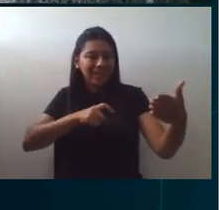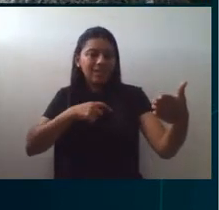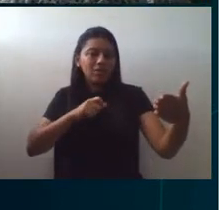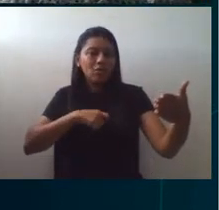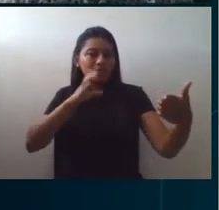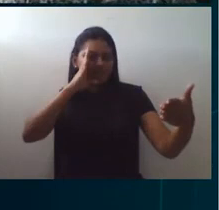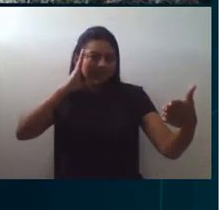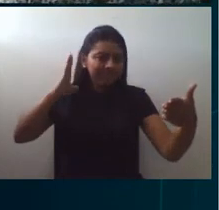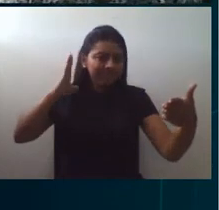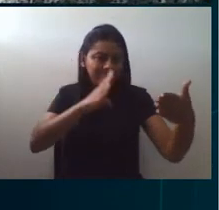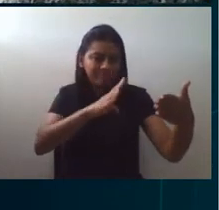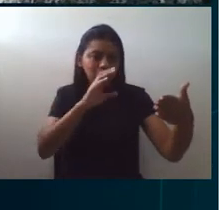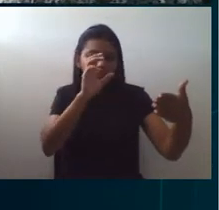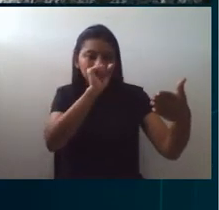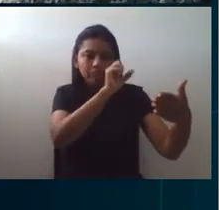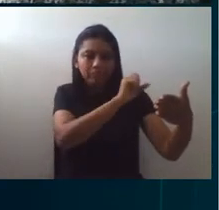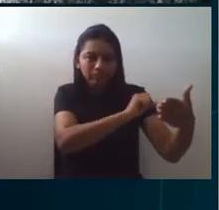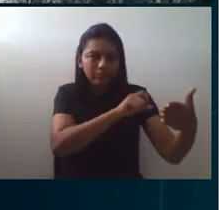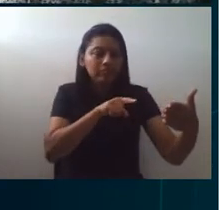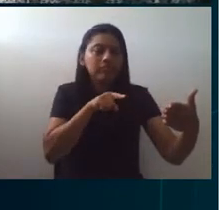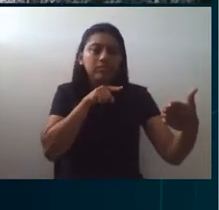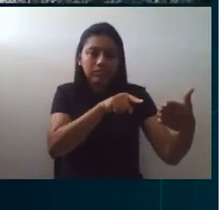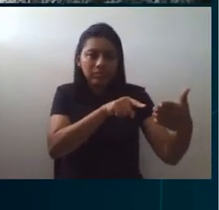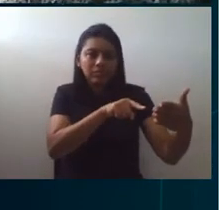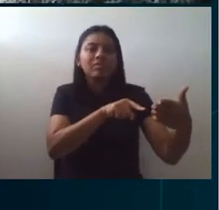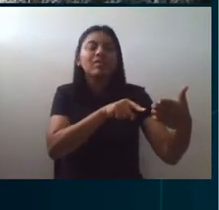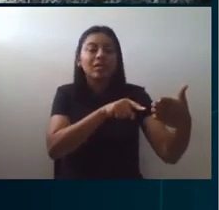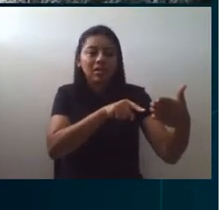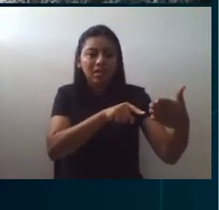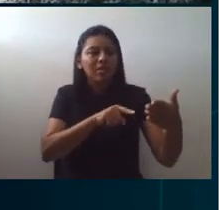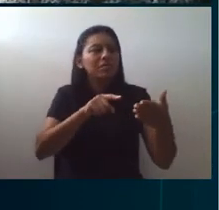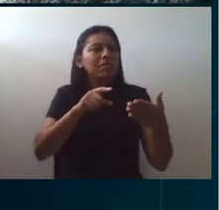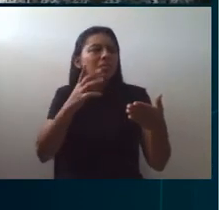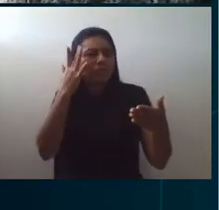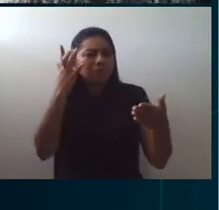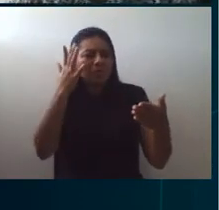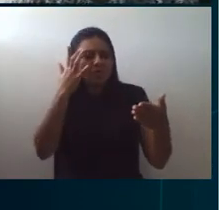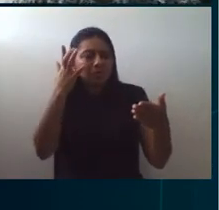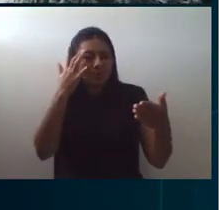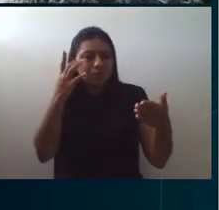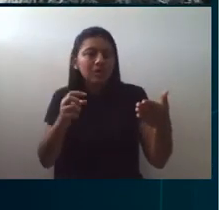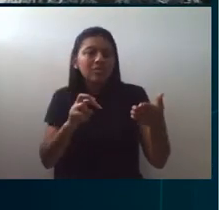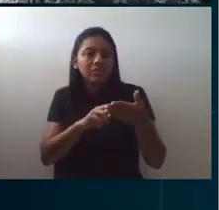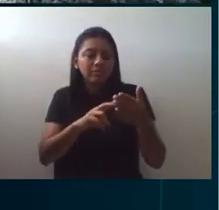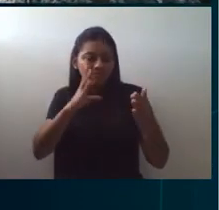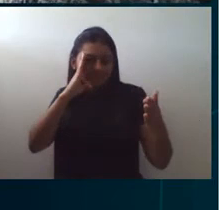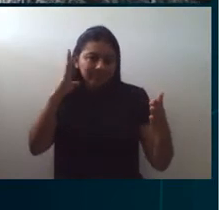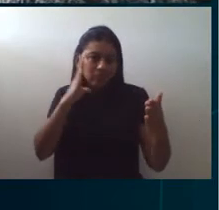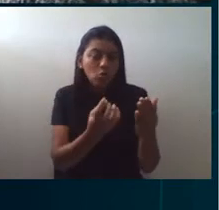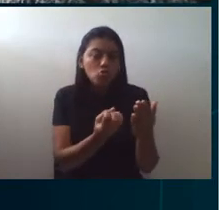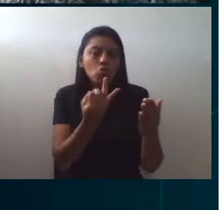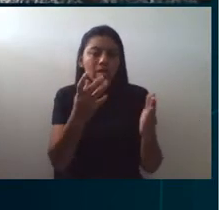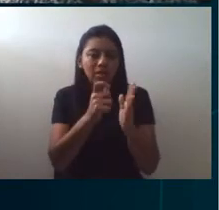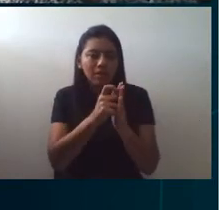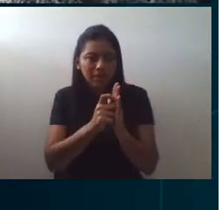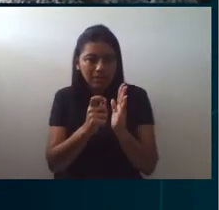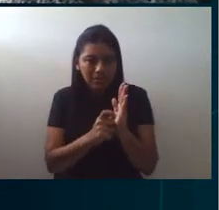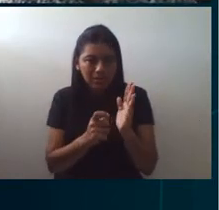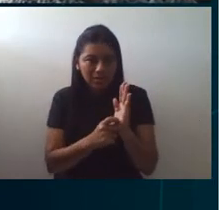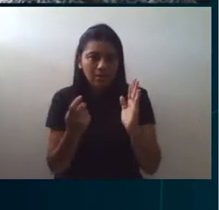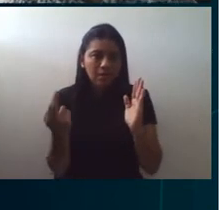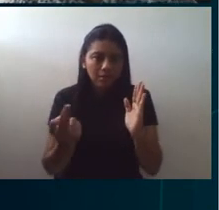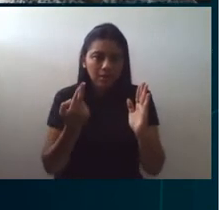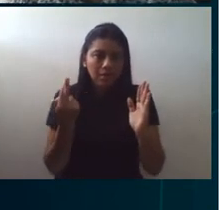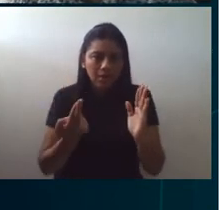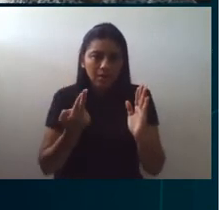ese término y eso que nos permite vectorizar las palabras, ¿listo? Vectorizarlas y hacerles un conteo puntual es lo que se conoce como el bag of